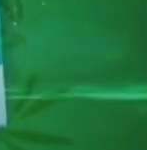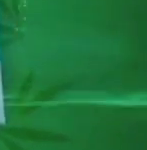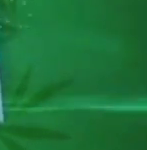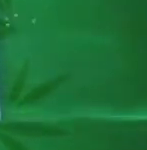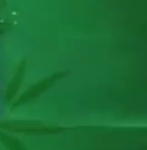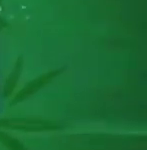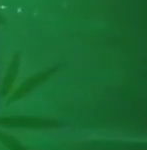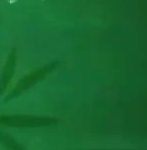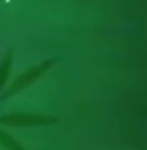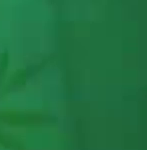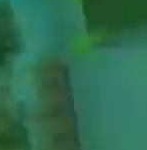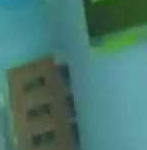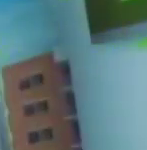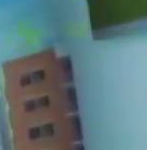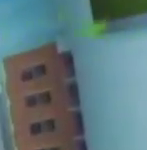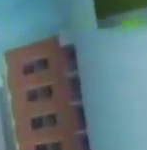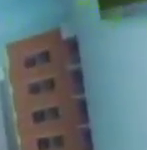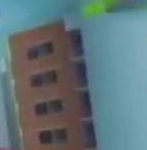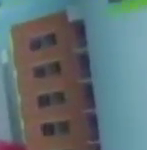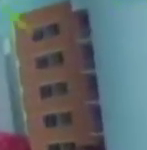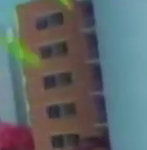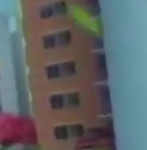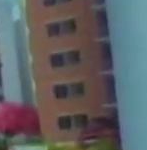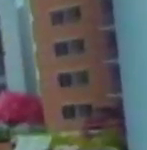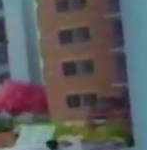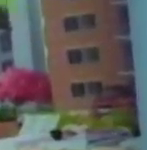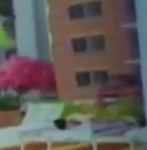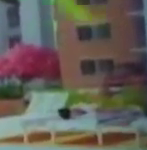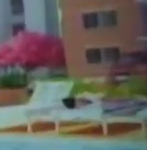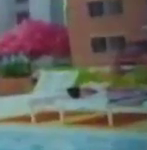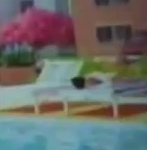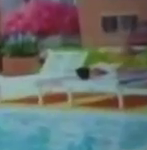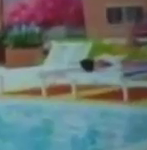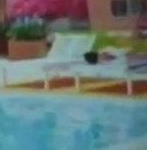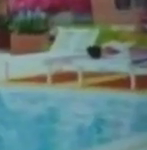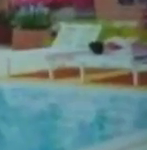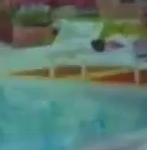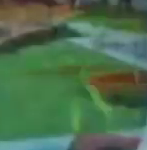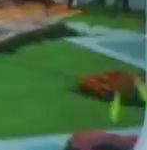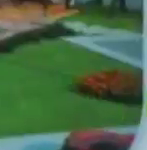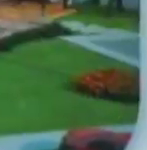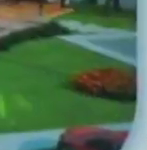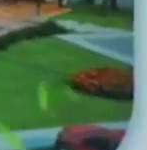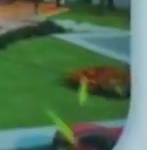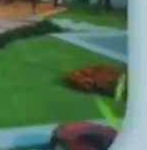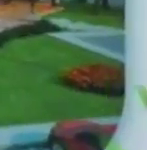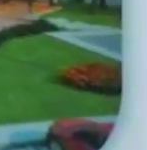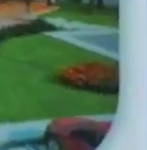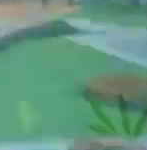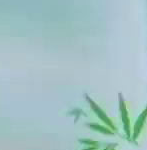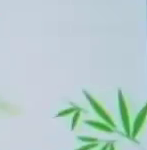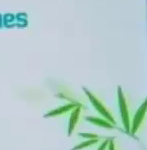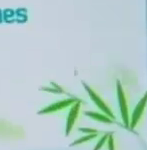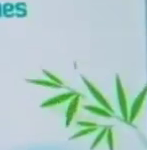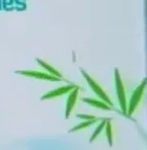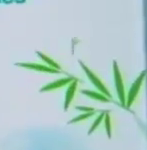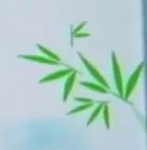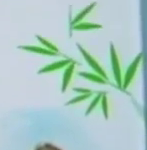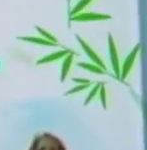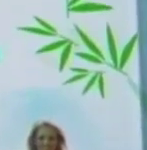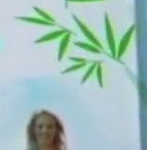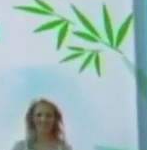Mira lo fresco de Guaduales de Ciudad 2000, un lugar donde se respira vida y la frescura e iluminación se sienten en todos